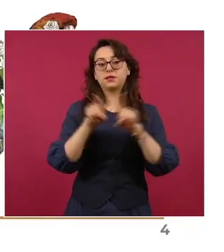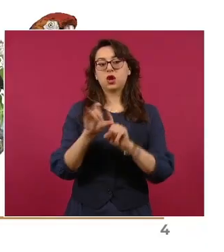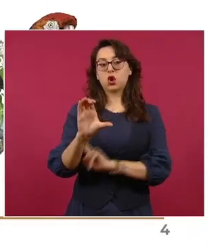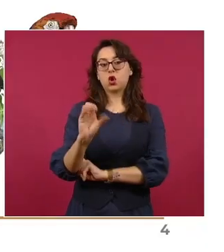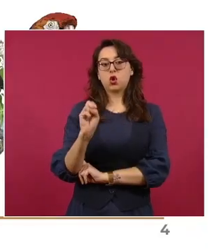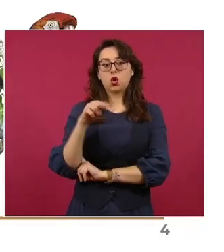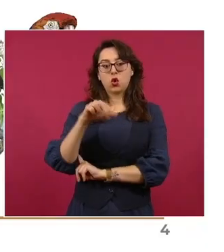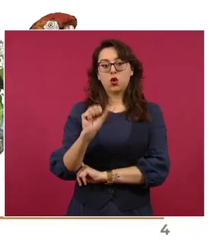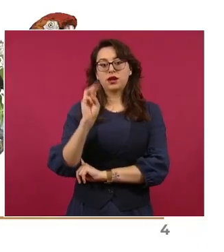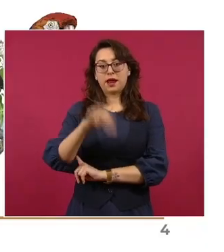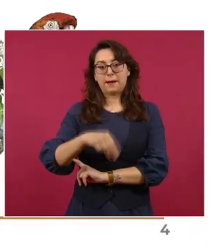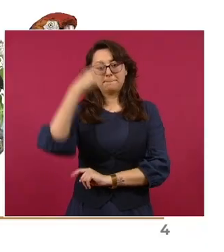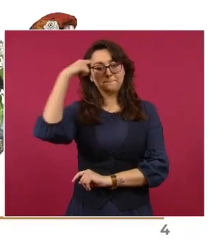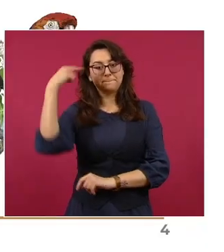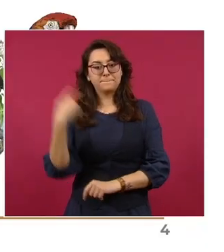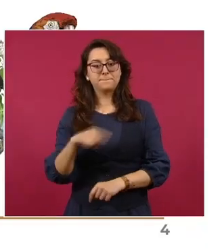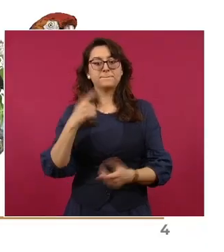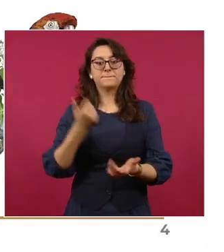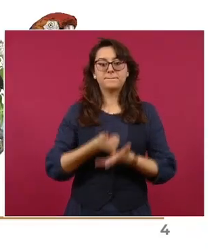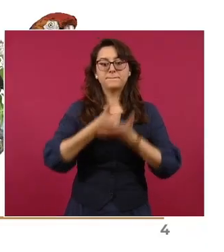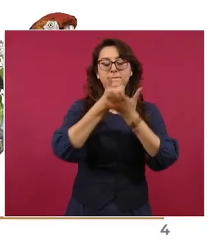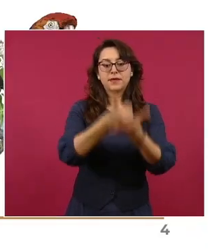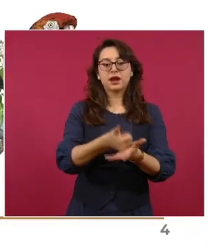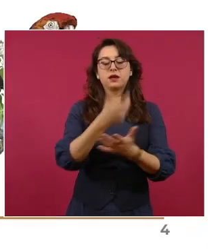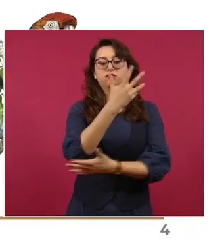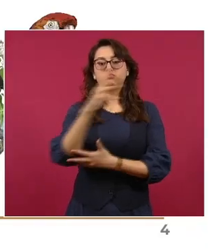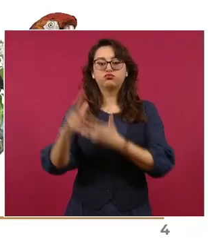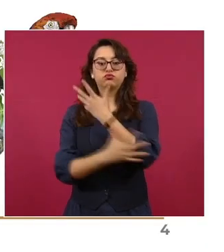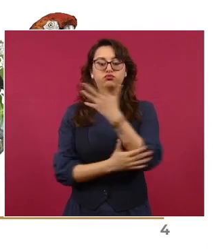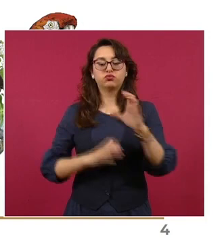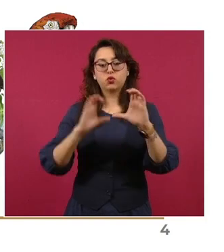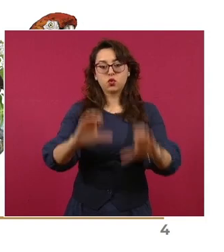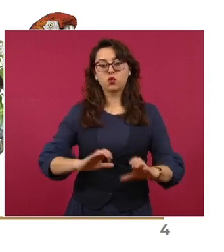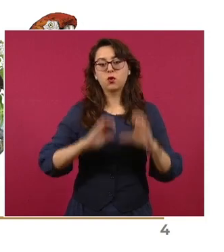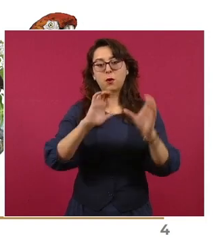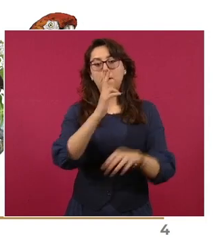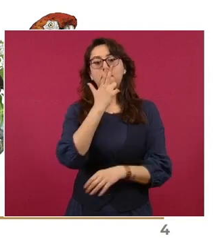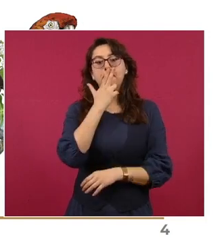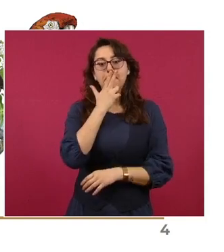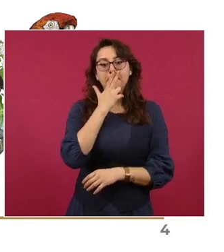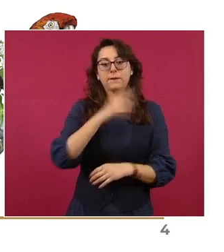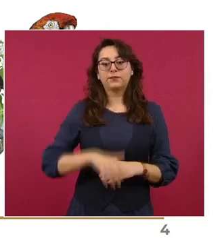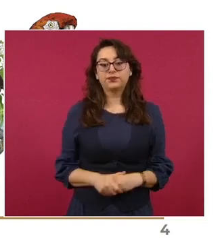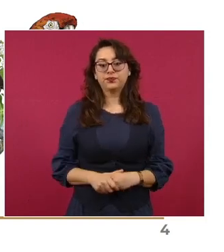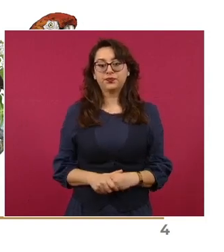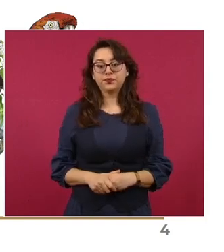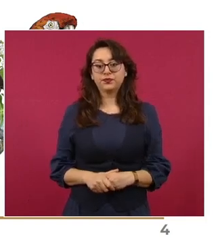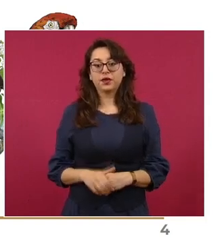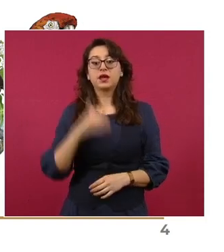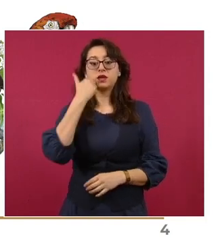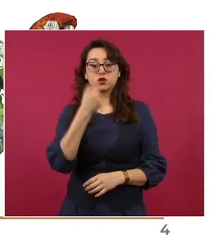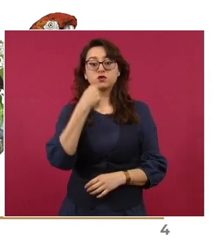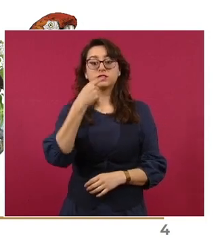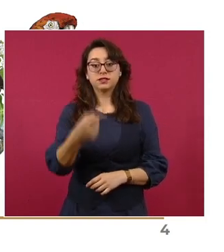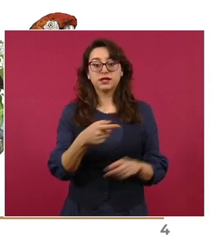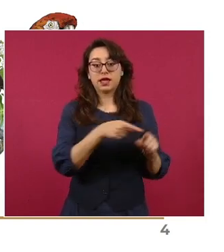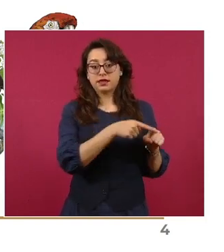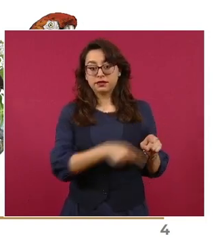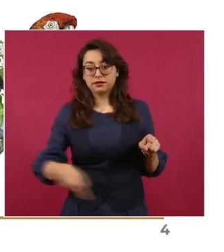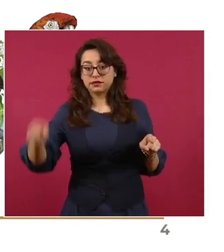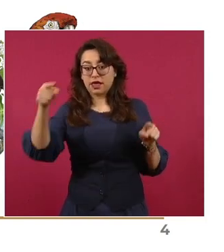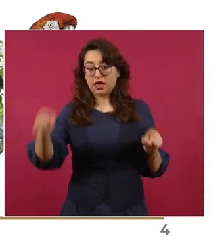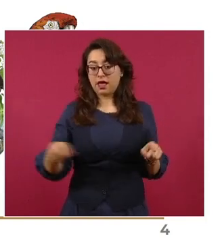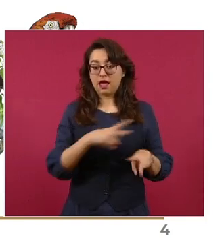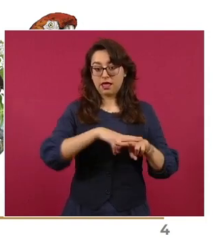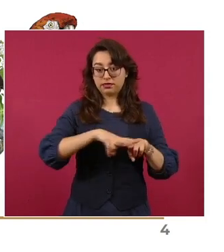de áreas destinadas voluntariamente a la conservación. Y quisiera compartirles que el tramo 2 ya está listo para que en